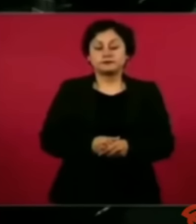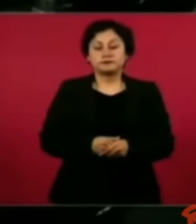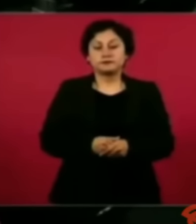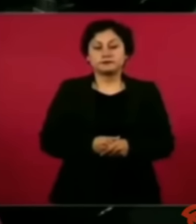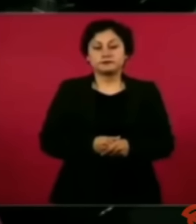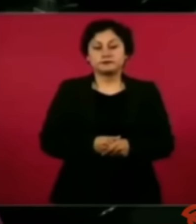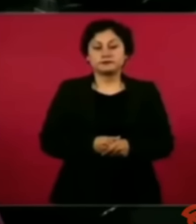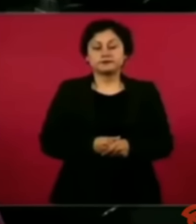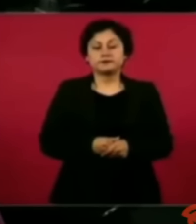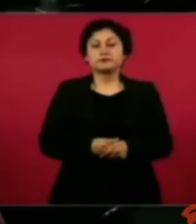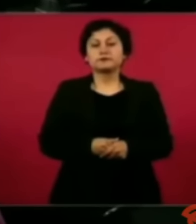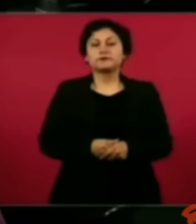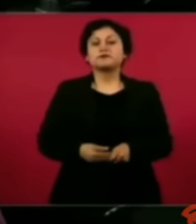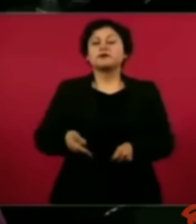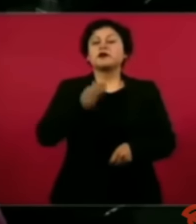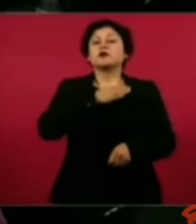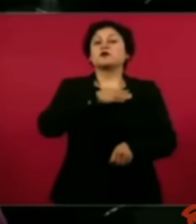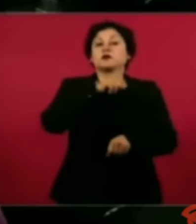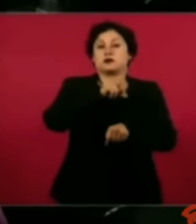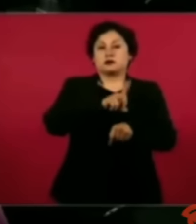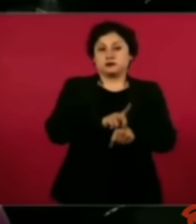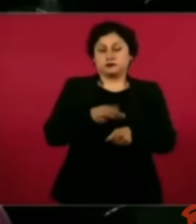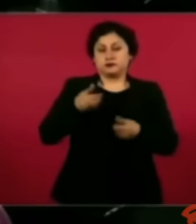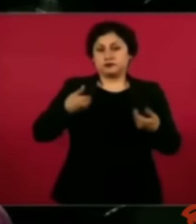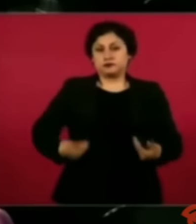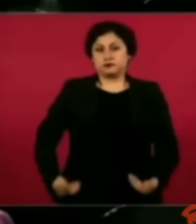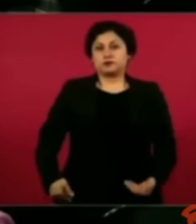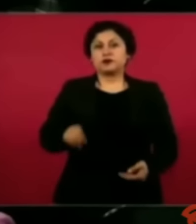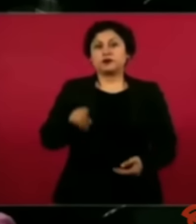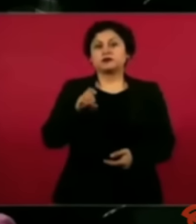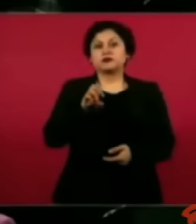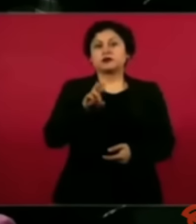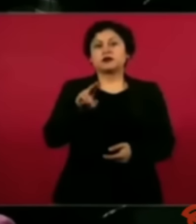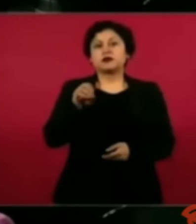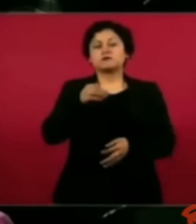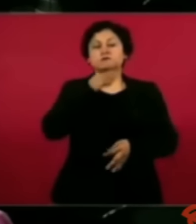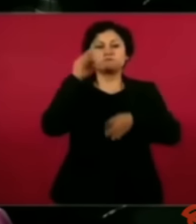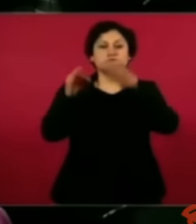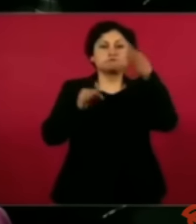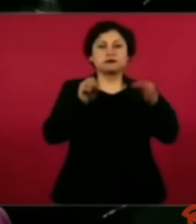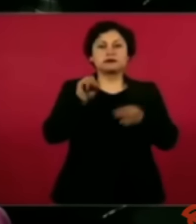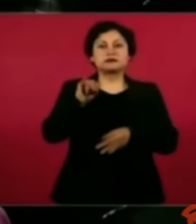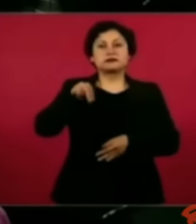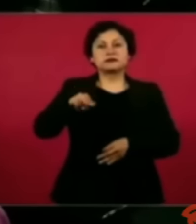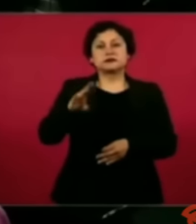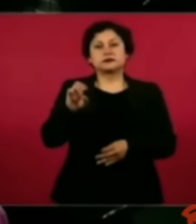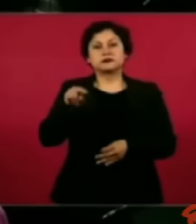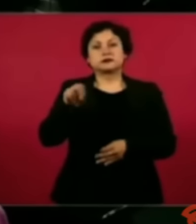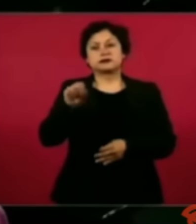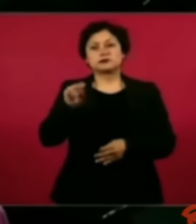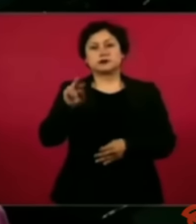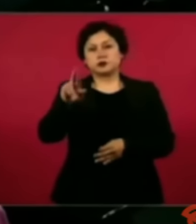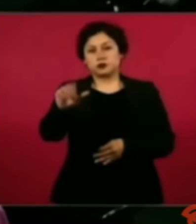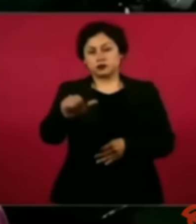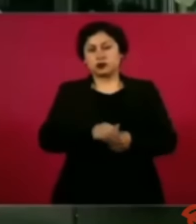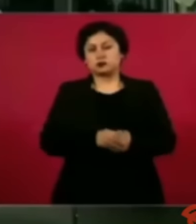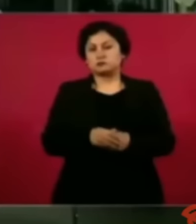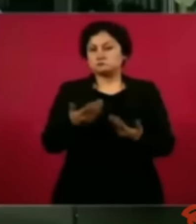Buenos días, presidente. Vicente Serrano, conductor de Sin Censura. Si me permite, antes de